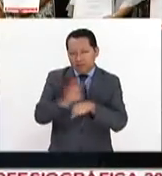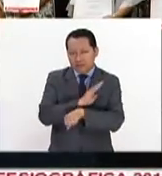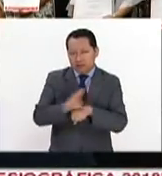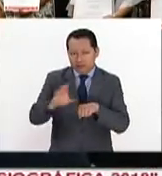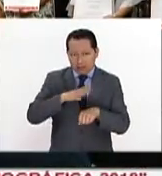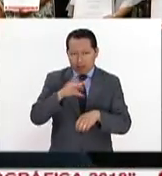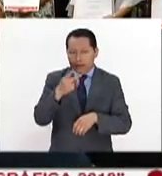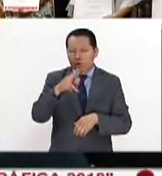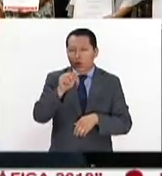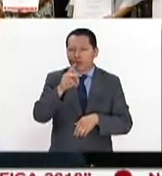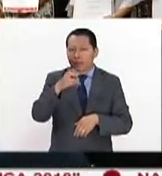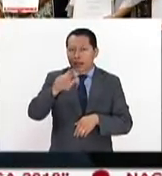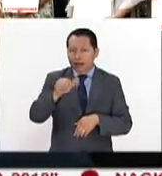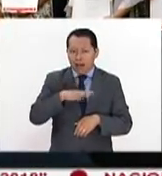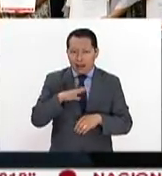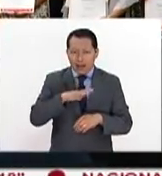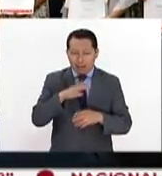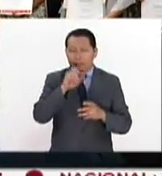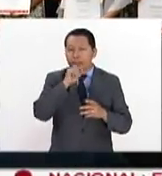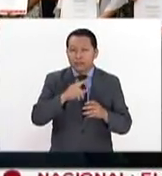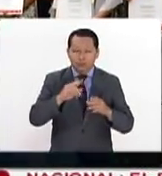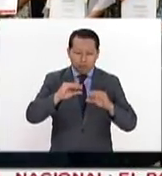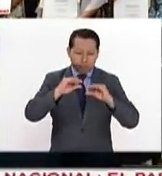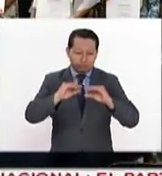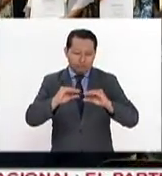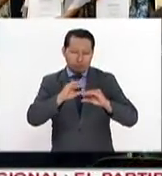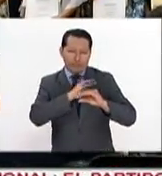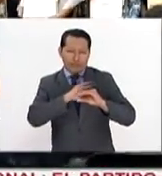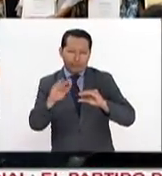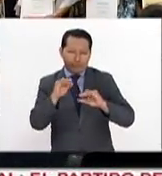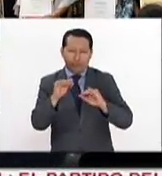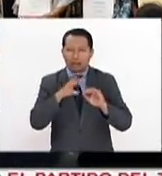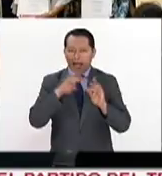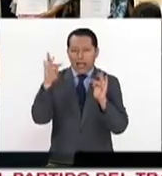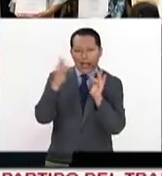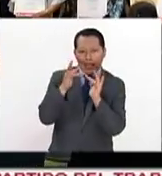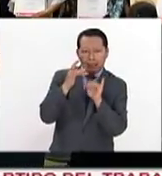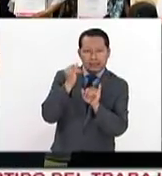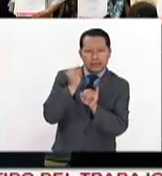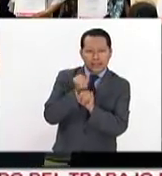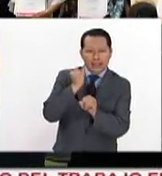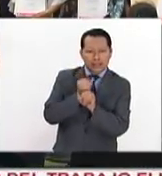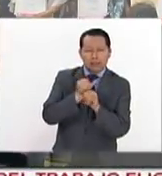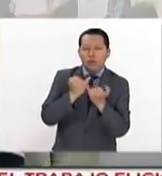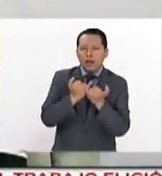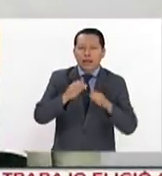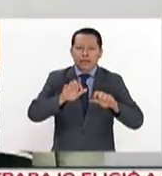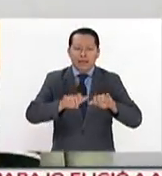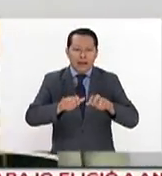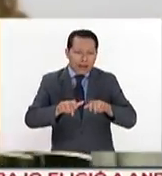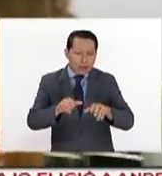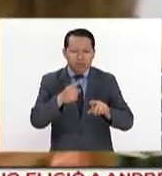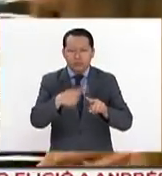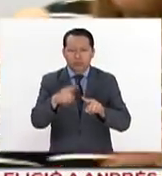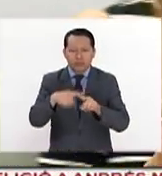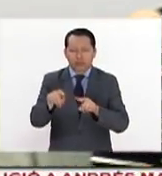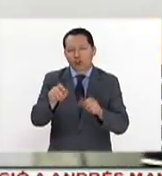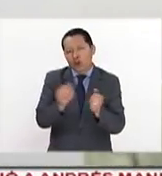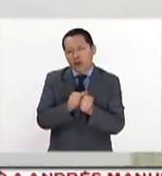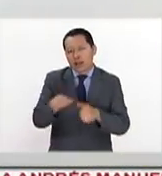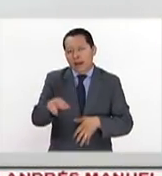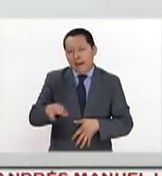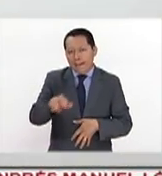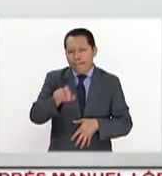programa Prospera les fue entregada una caja decodificadora con acceso a Internet, además de un teclado con mouse incluido,